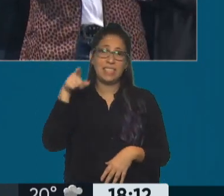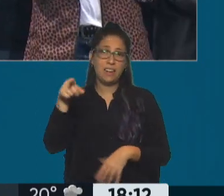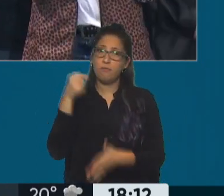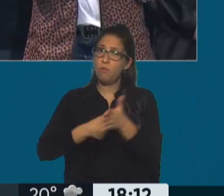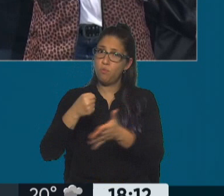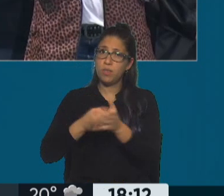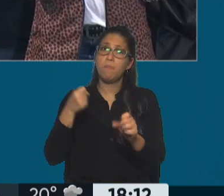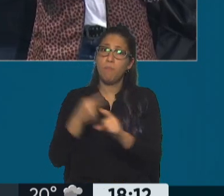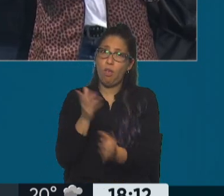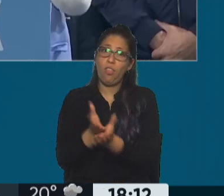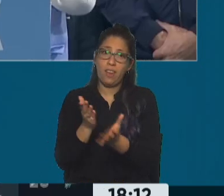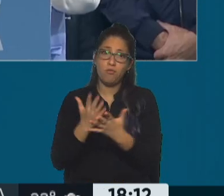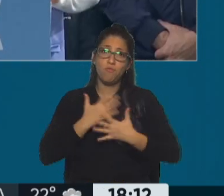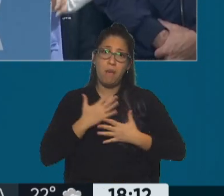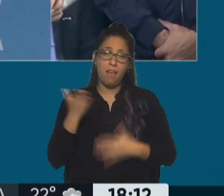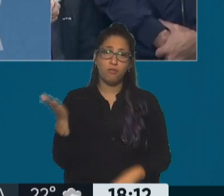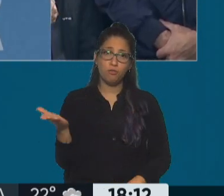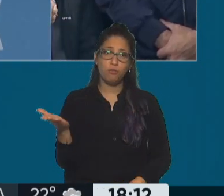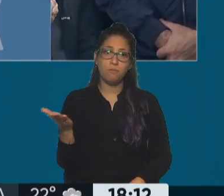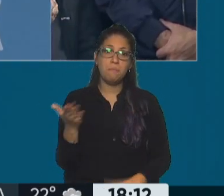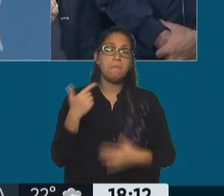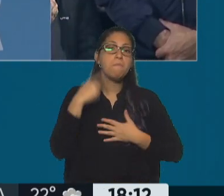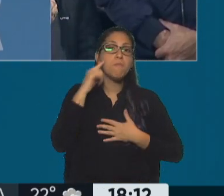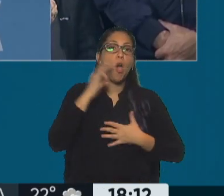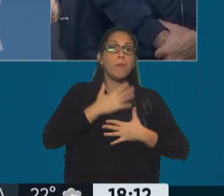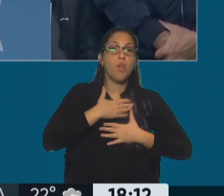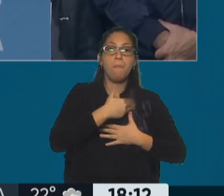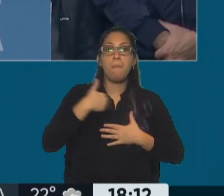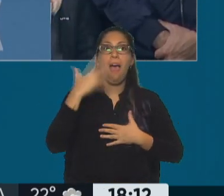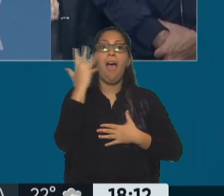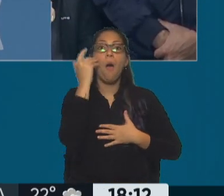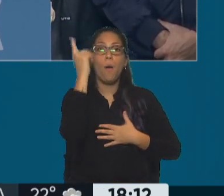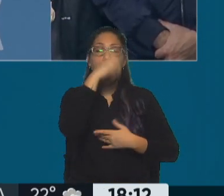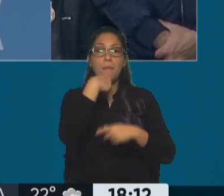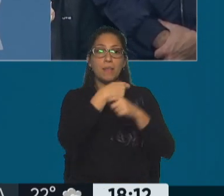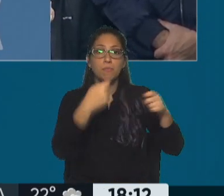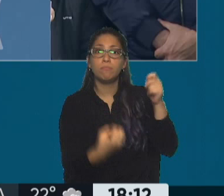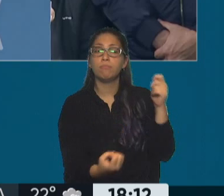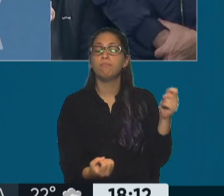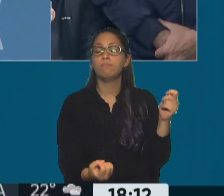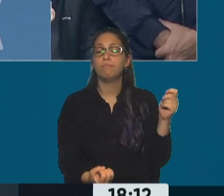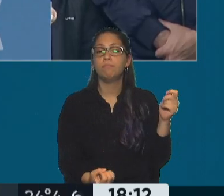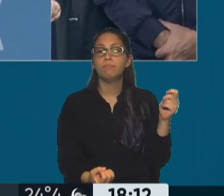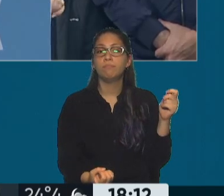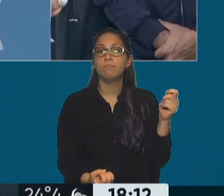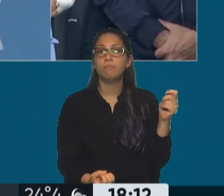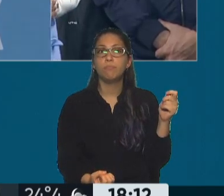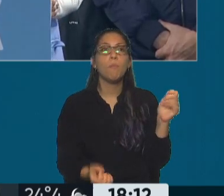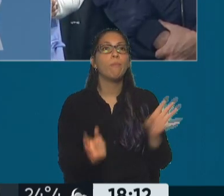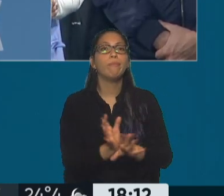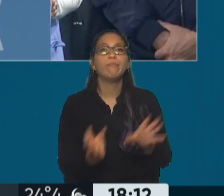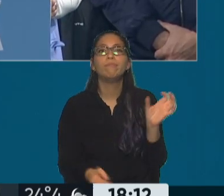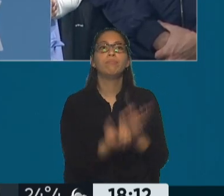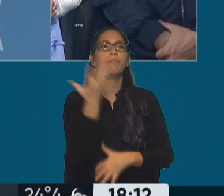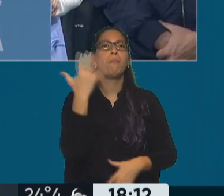Entonces, ver allí a quienes, en mi opinión, madres y abuelas, fundaron nuevamente la patria,